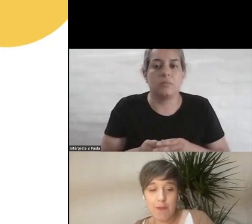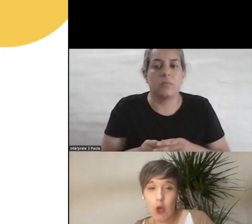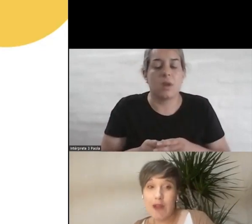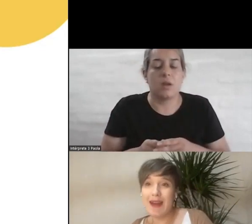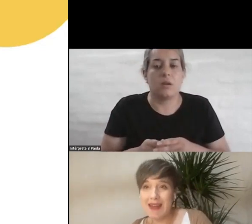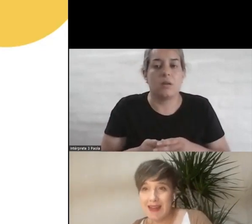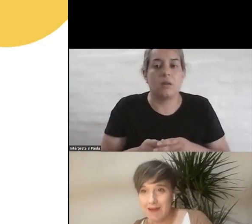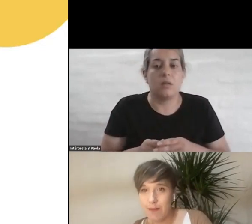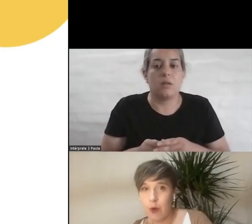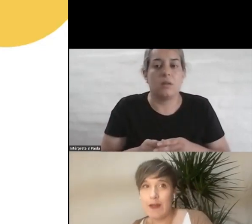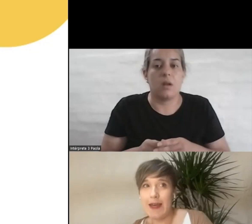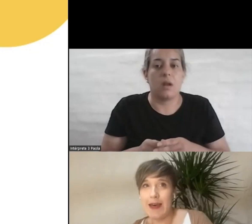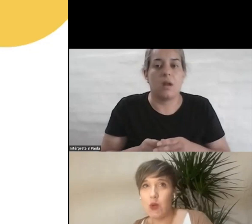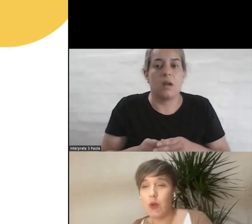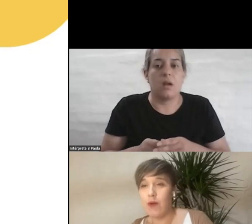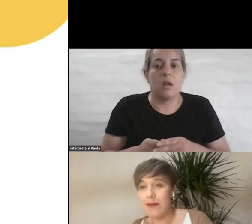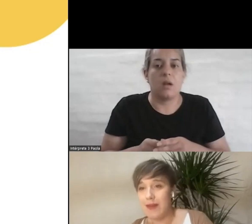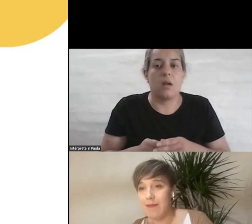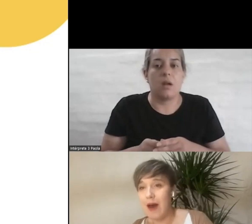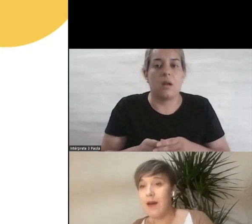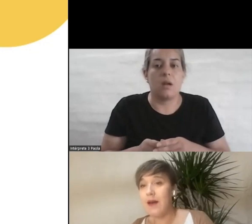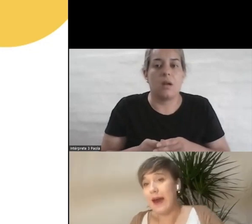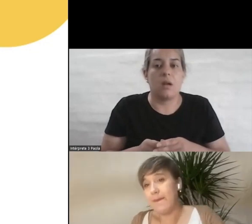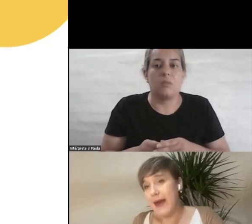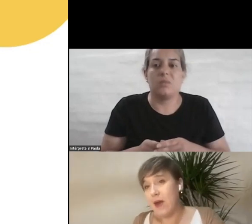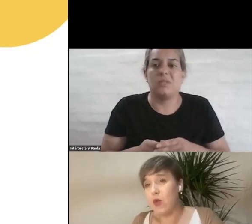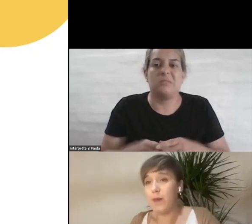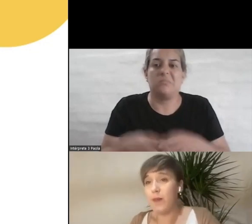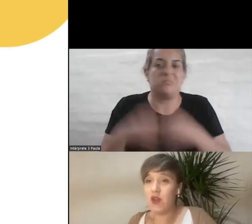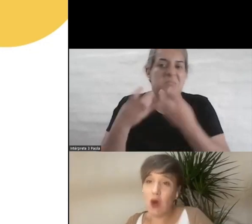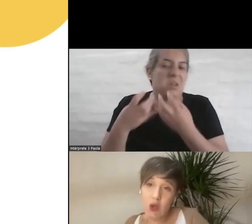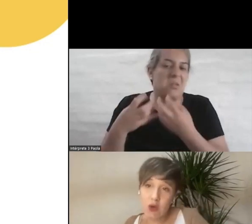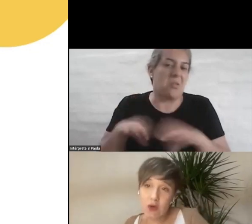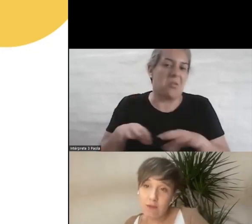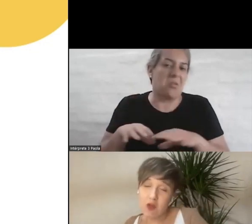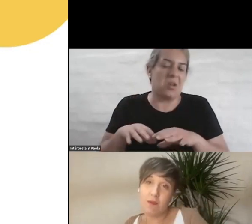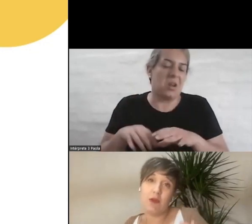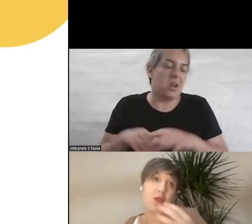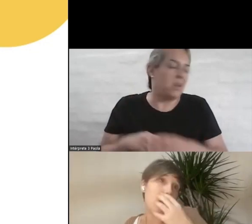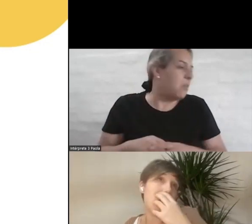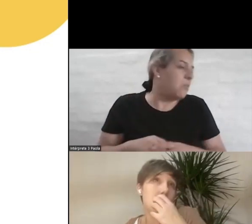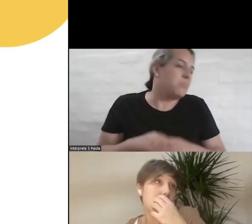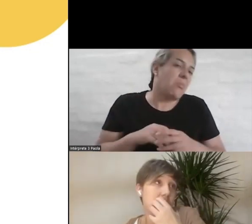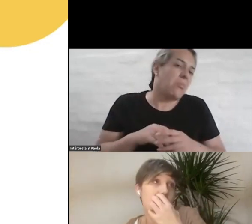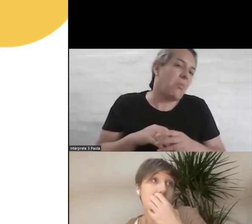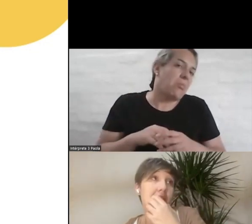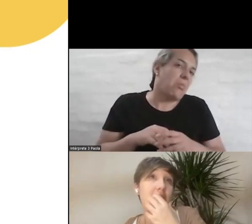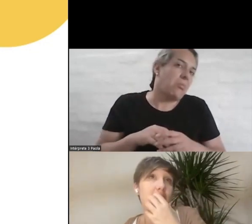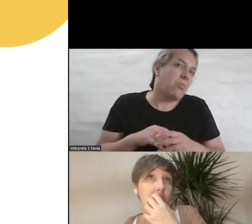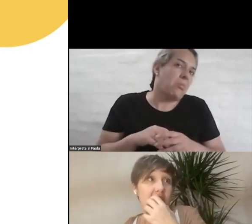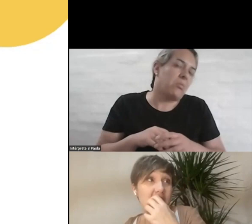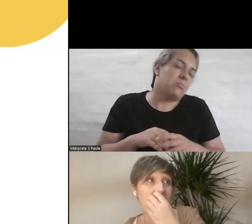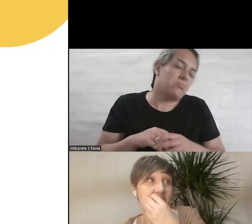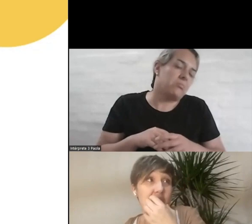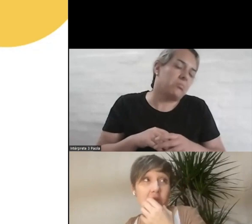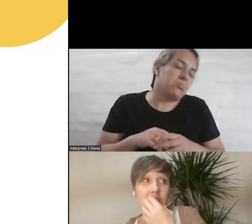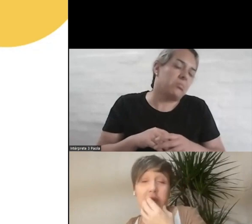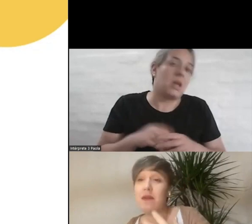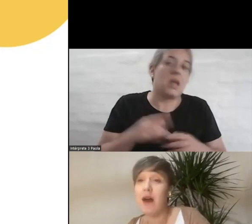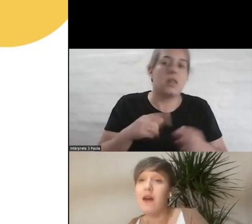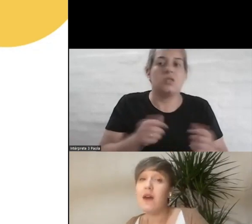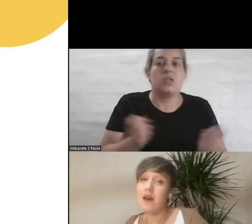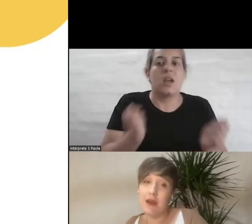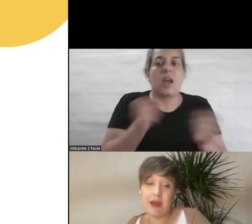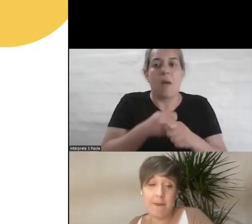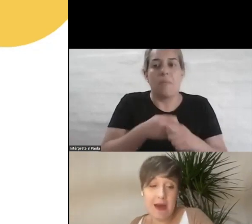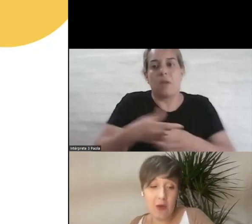cuando pierda un poco el interés por esa succión activa, cambiarlo de un pecho a otro, más o menos a 15-20 minutos de succión